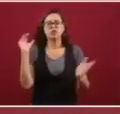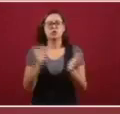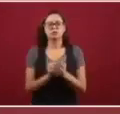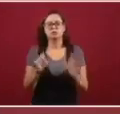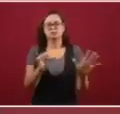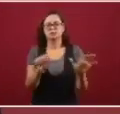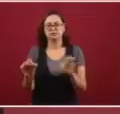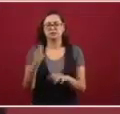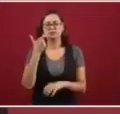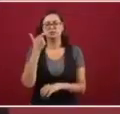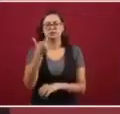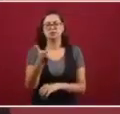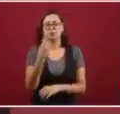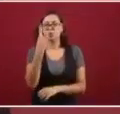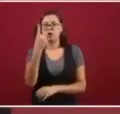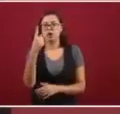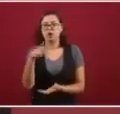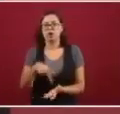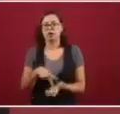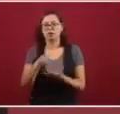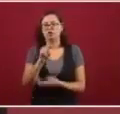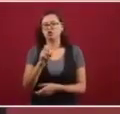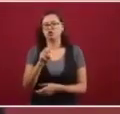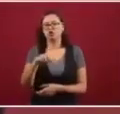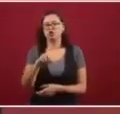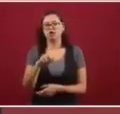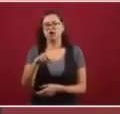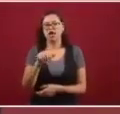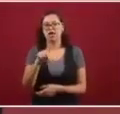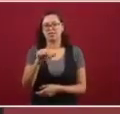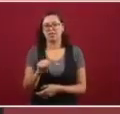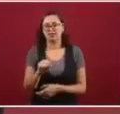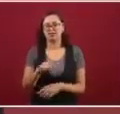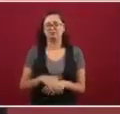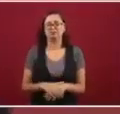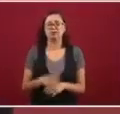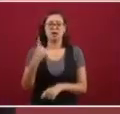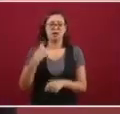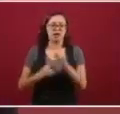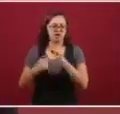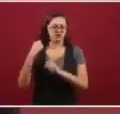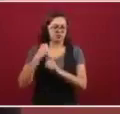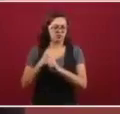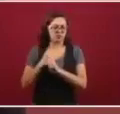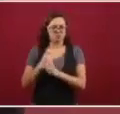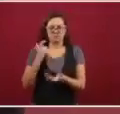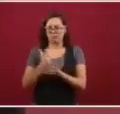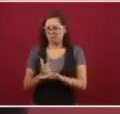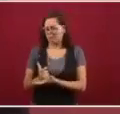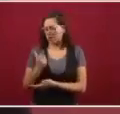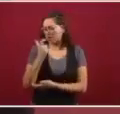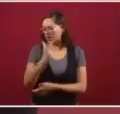5.600 pesos por tonelada. El año pasado pagaron